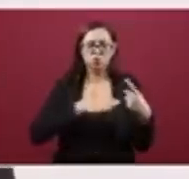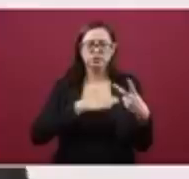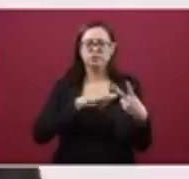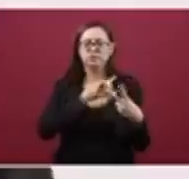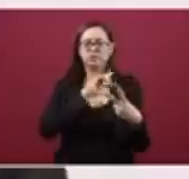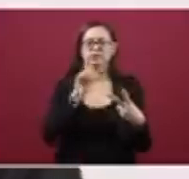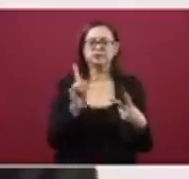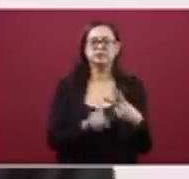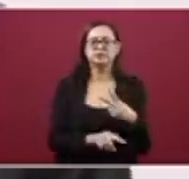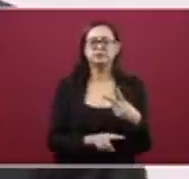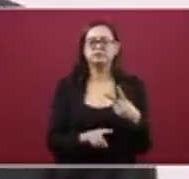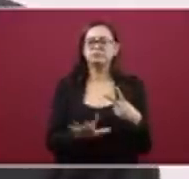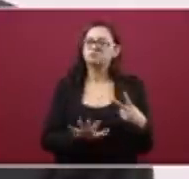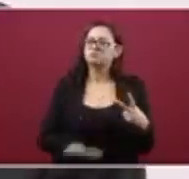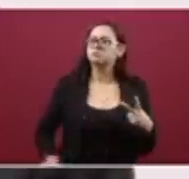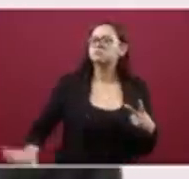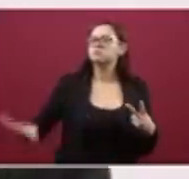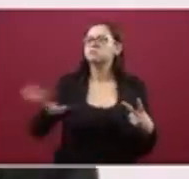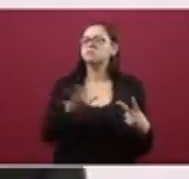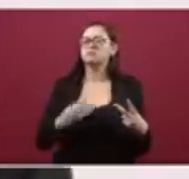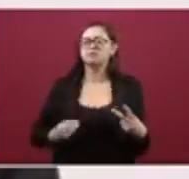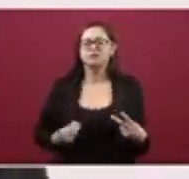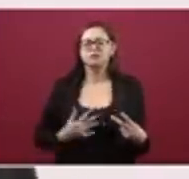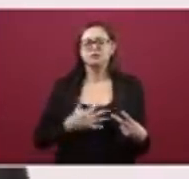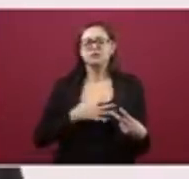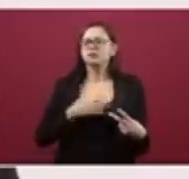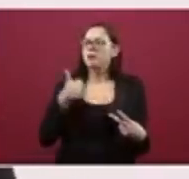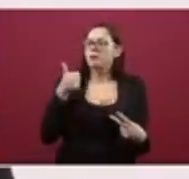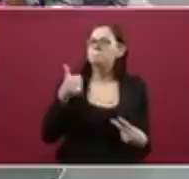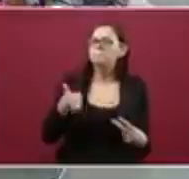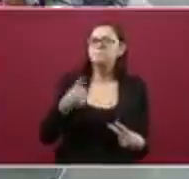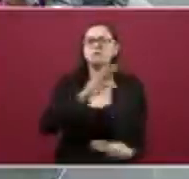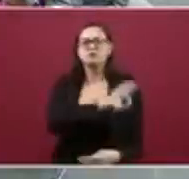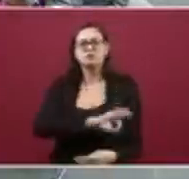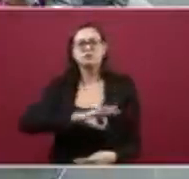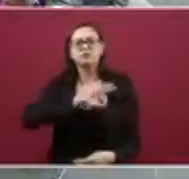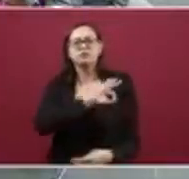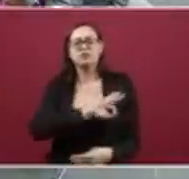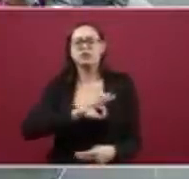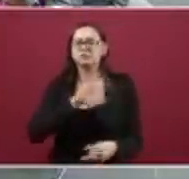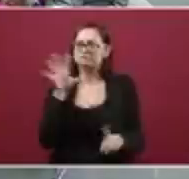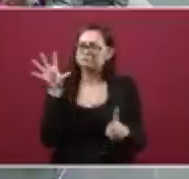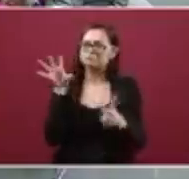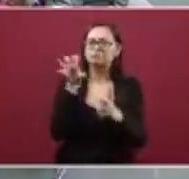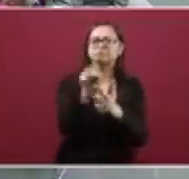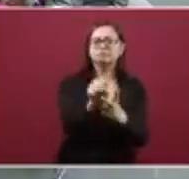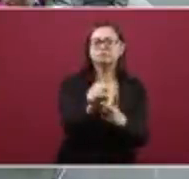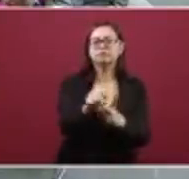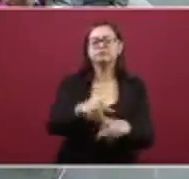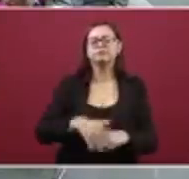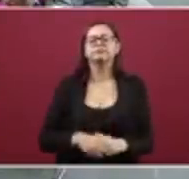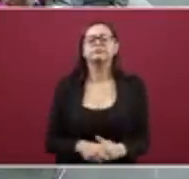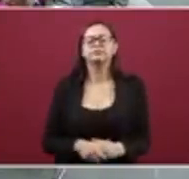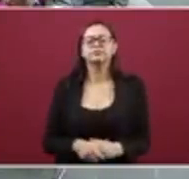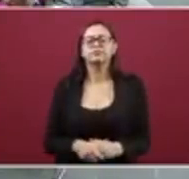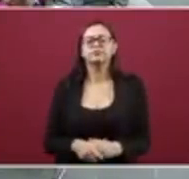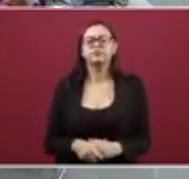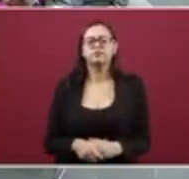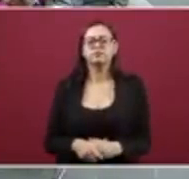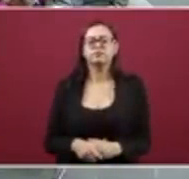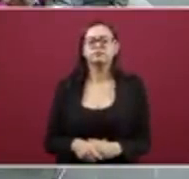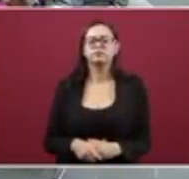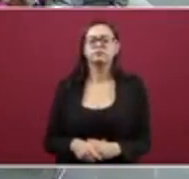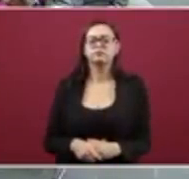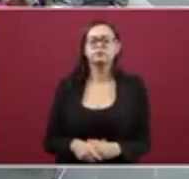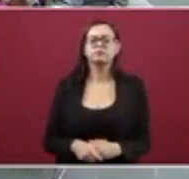el bienestar y la felicidad del pueblo también hemos sido respetuosos